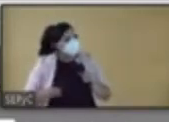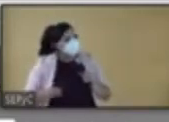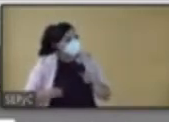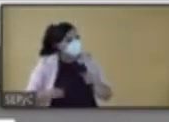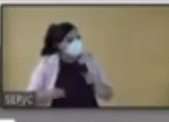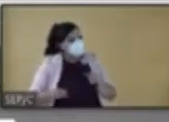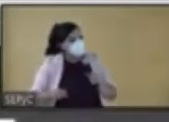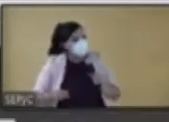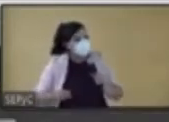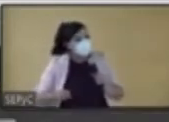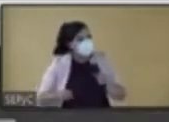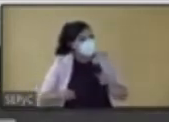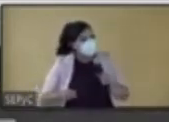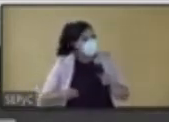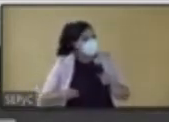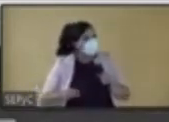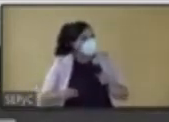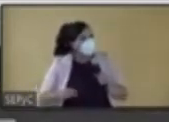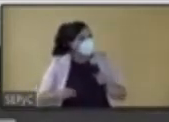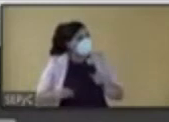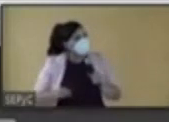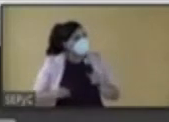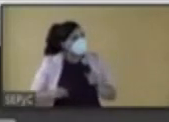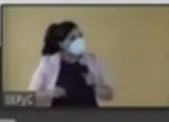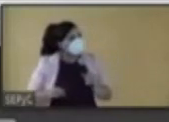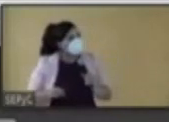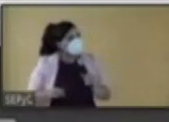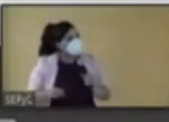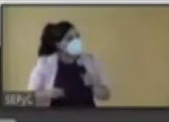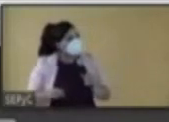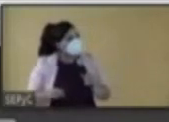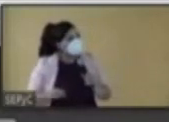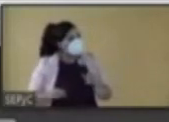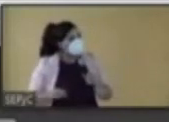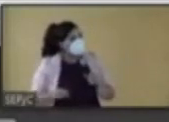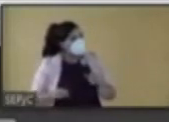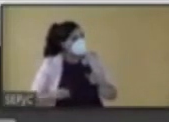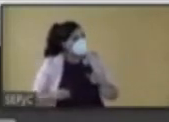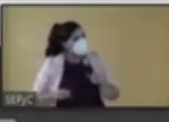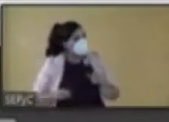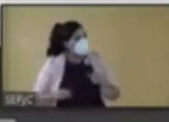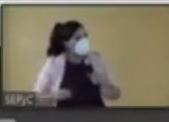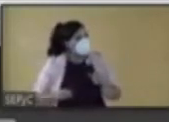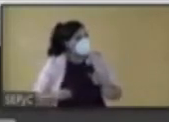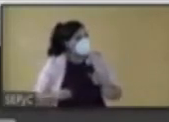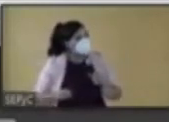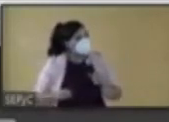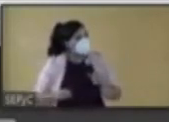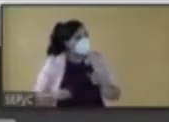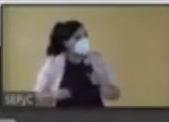la institución bancaria donde tenemos la misma.